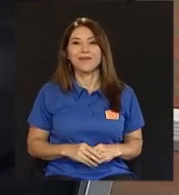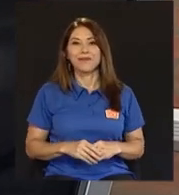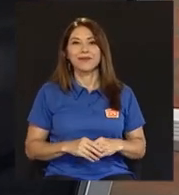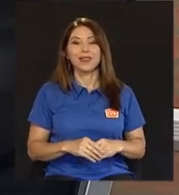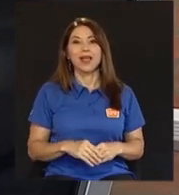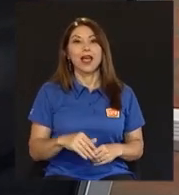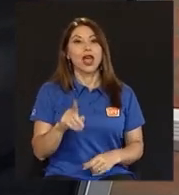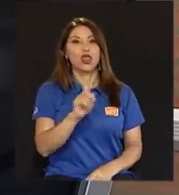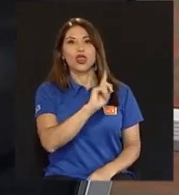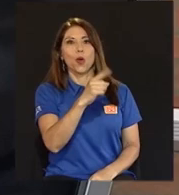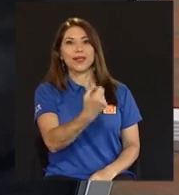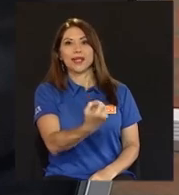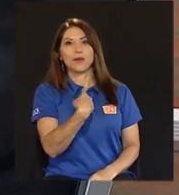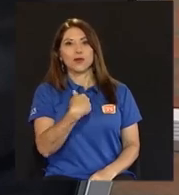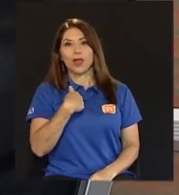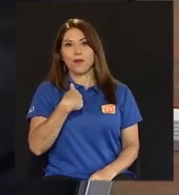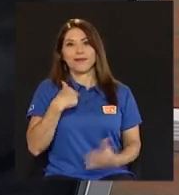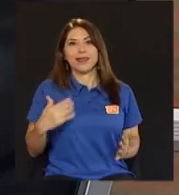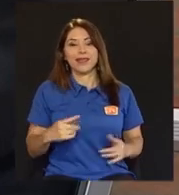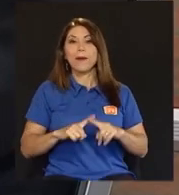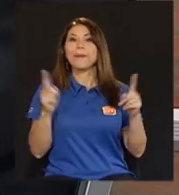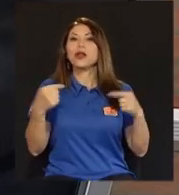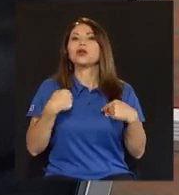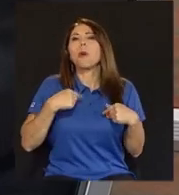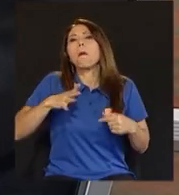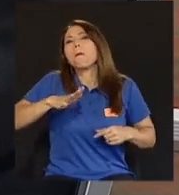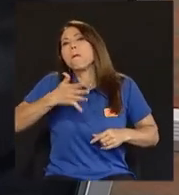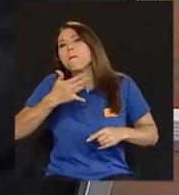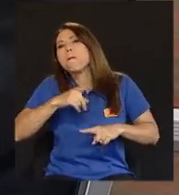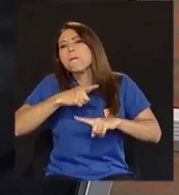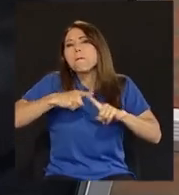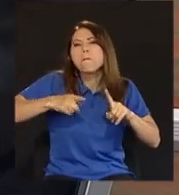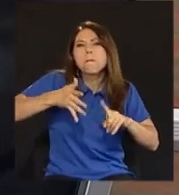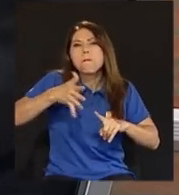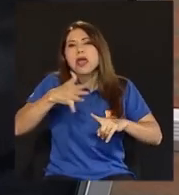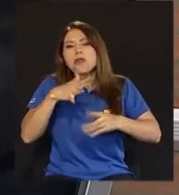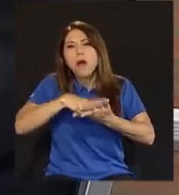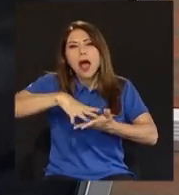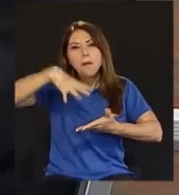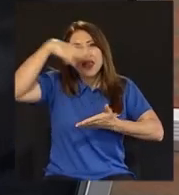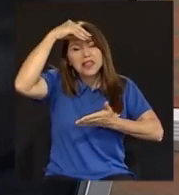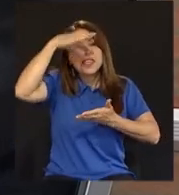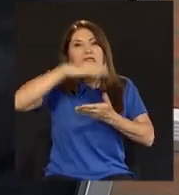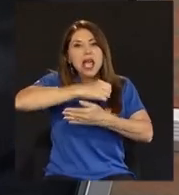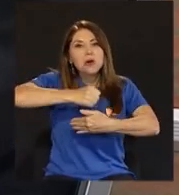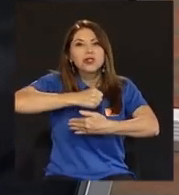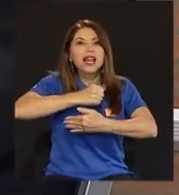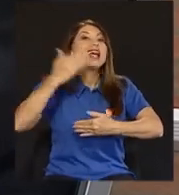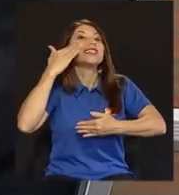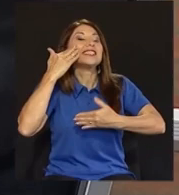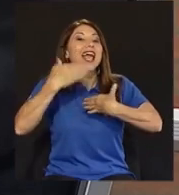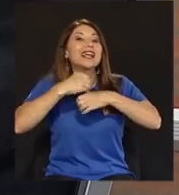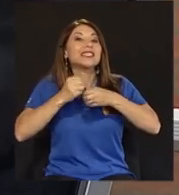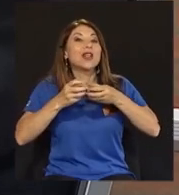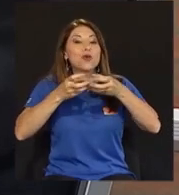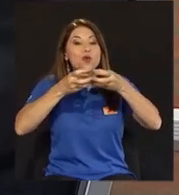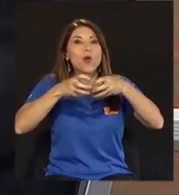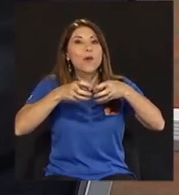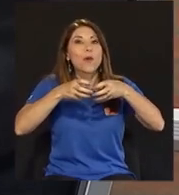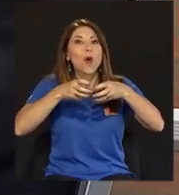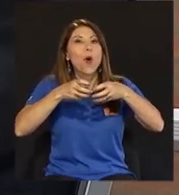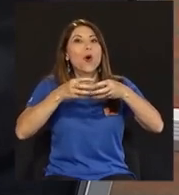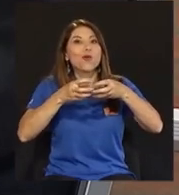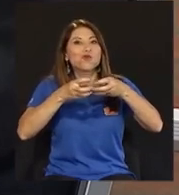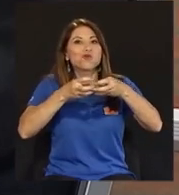No me lo está preguntando, pero yo medio aprendí, medio sé cocinar un huevo duro y sé hacer un café,